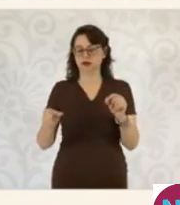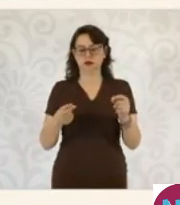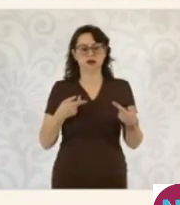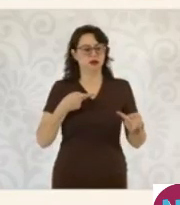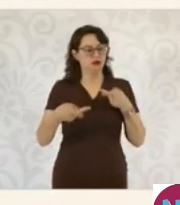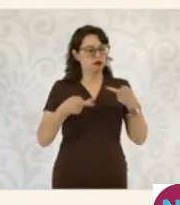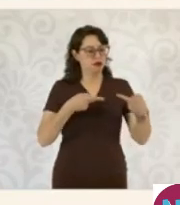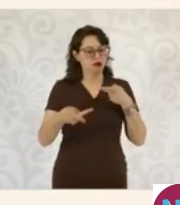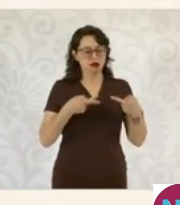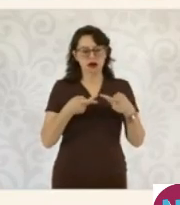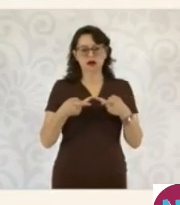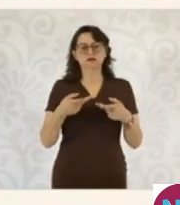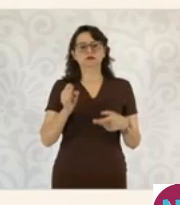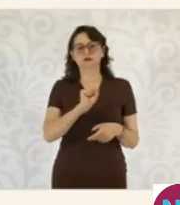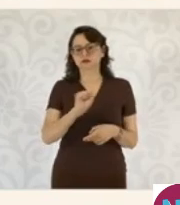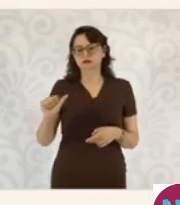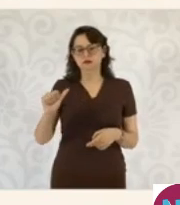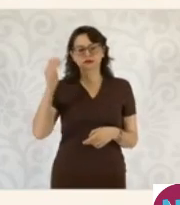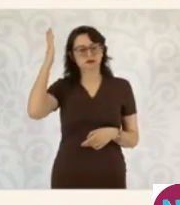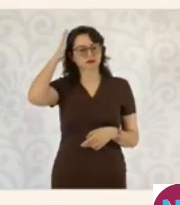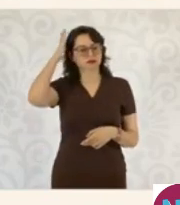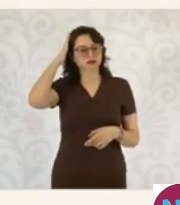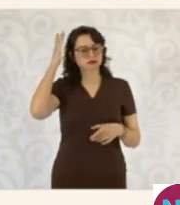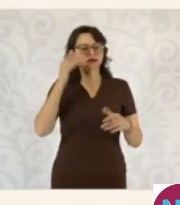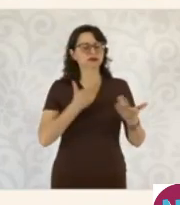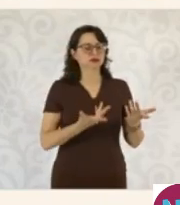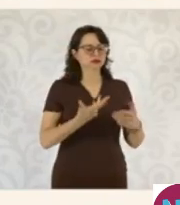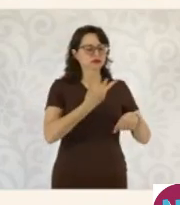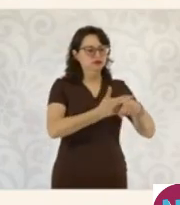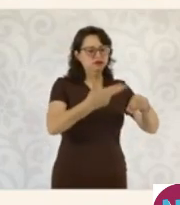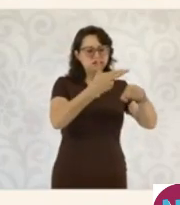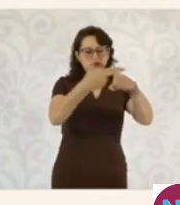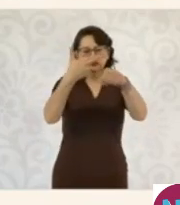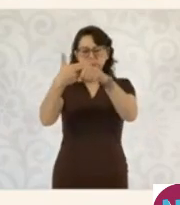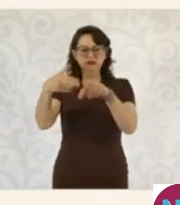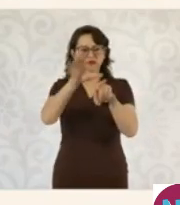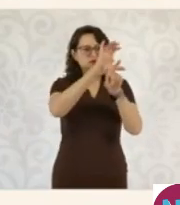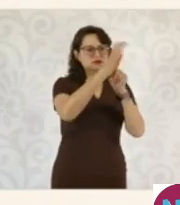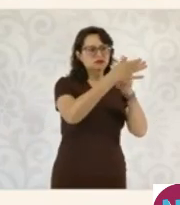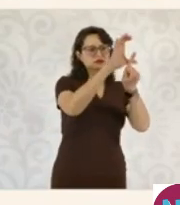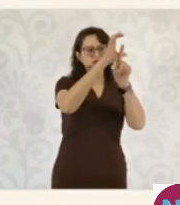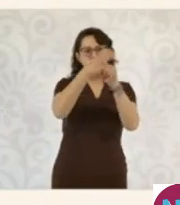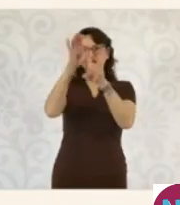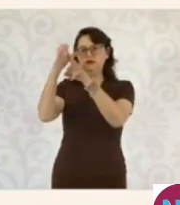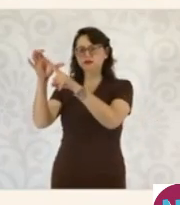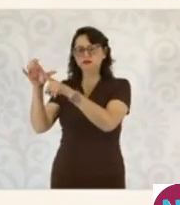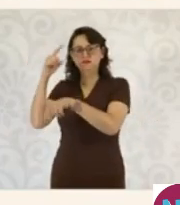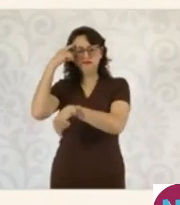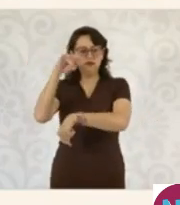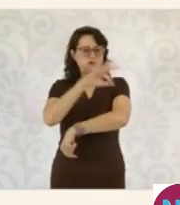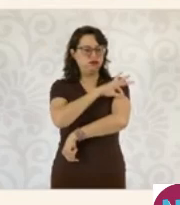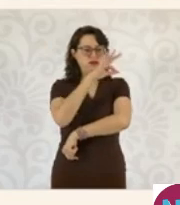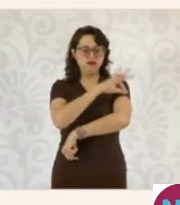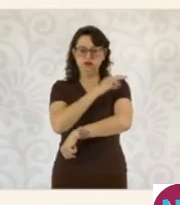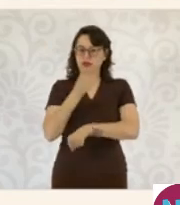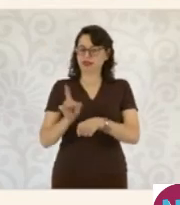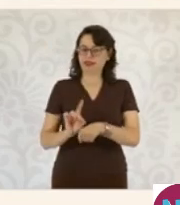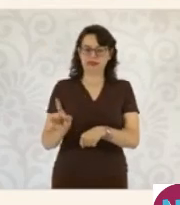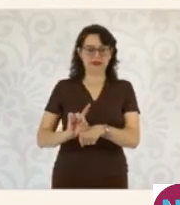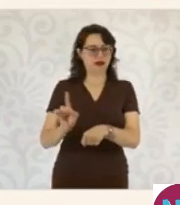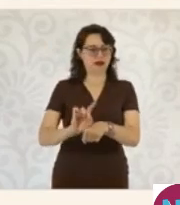por la Secretaría de Salud, y se han instalado los consejos estatales de vacunación que están sesionando de manera